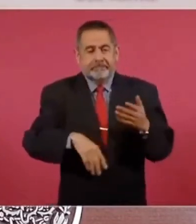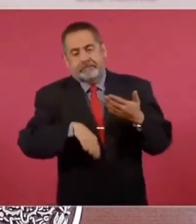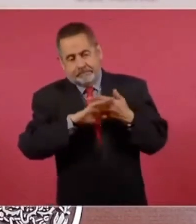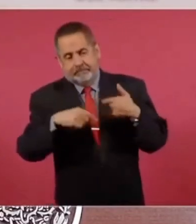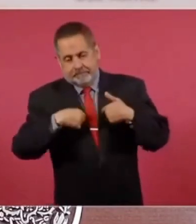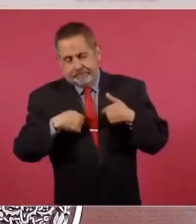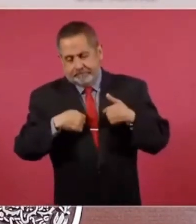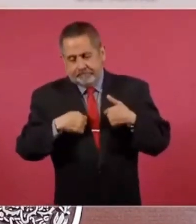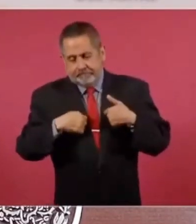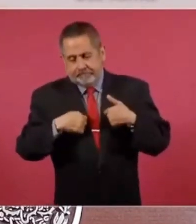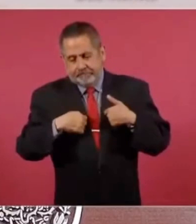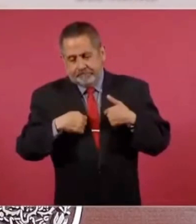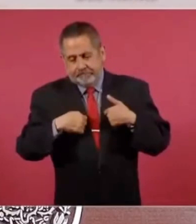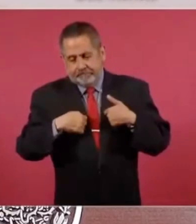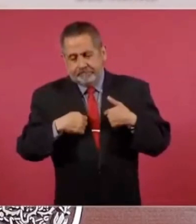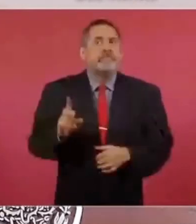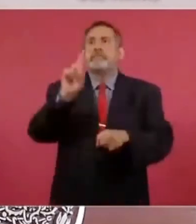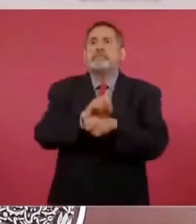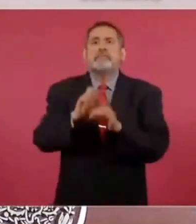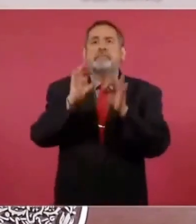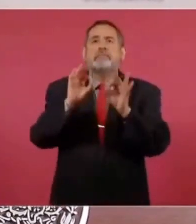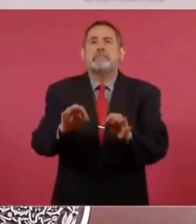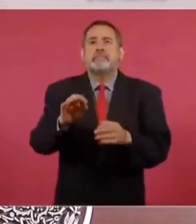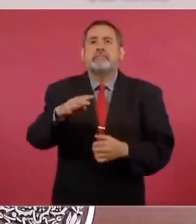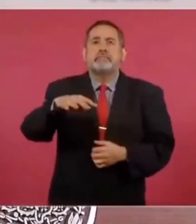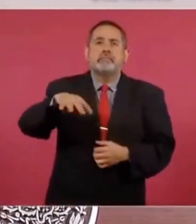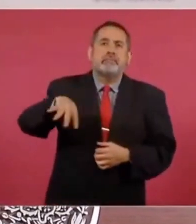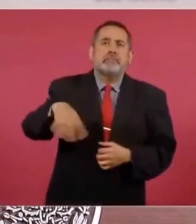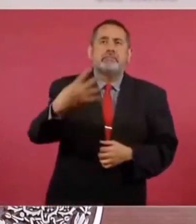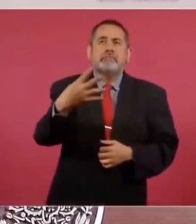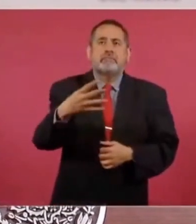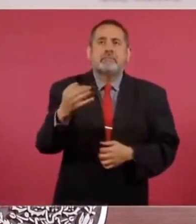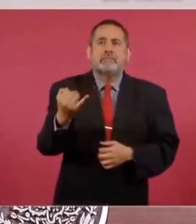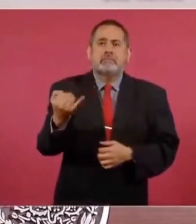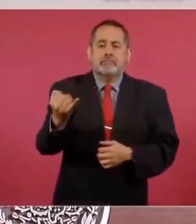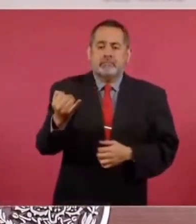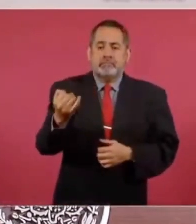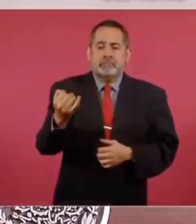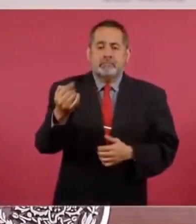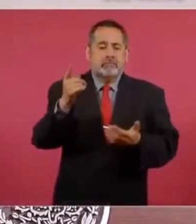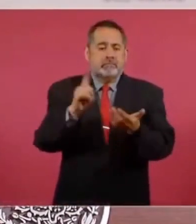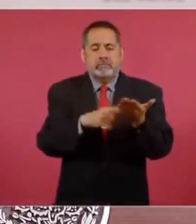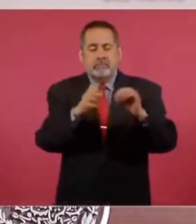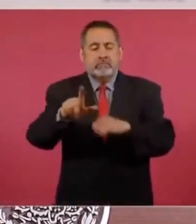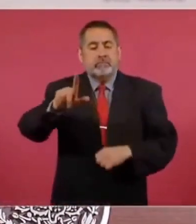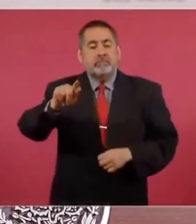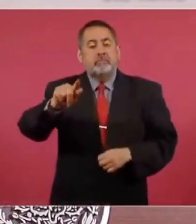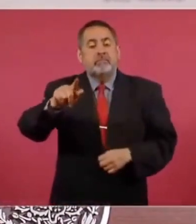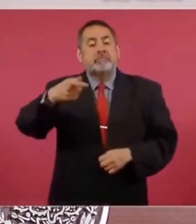Esto es del 14 de junio del 79.